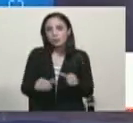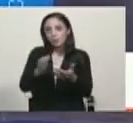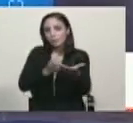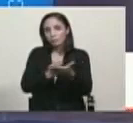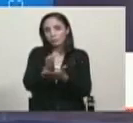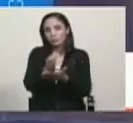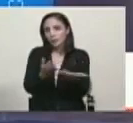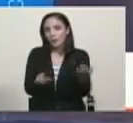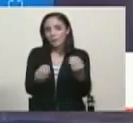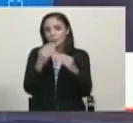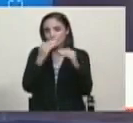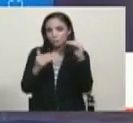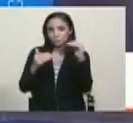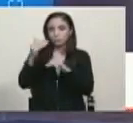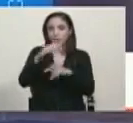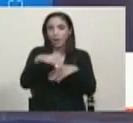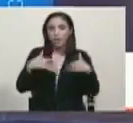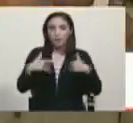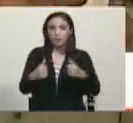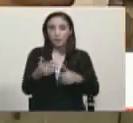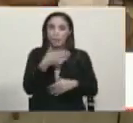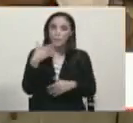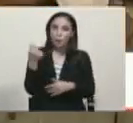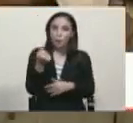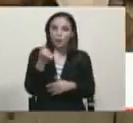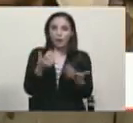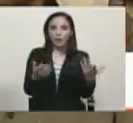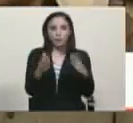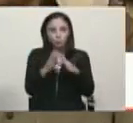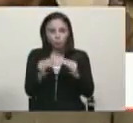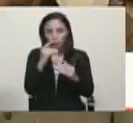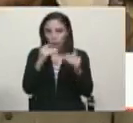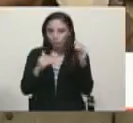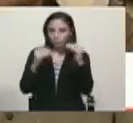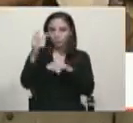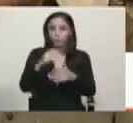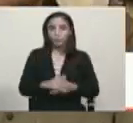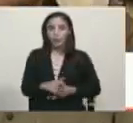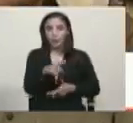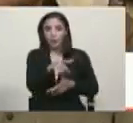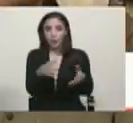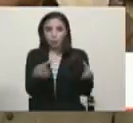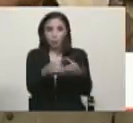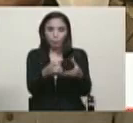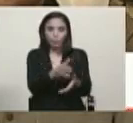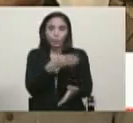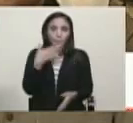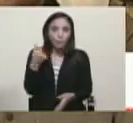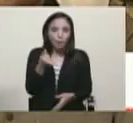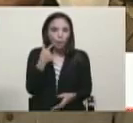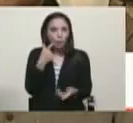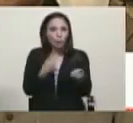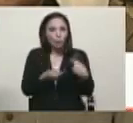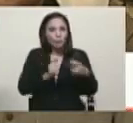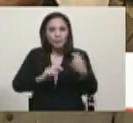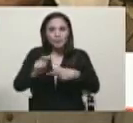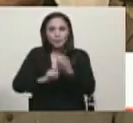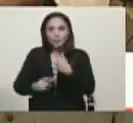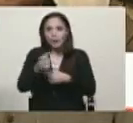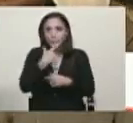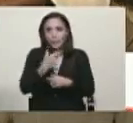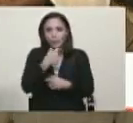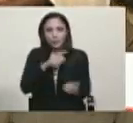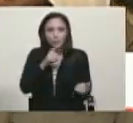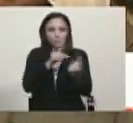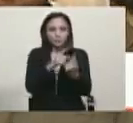de salud que debe perfeccionarse, mejorar. Y uno de los elementos que hay que mejorar es la distribución de fármacos directo a